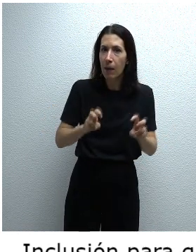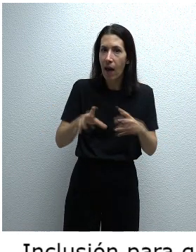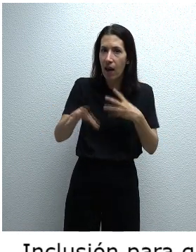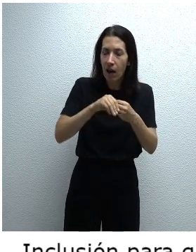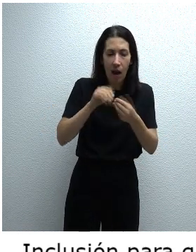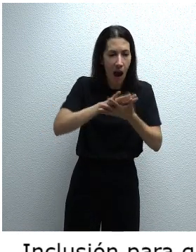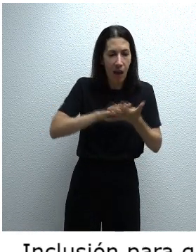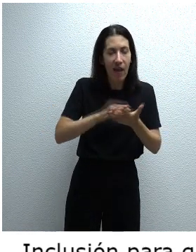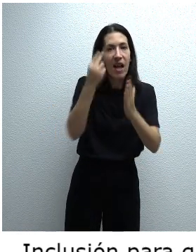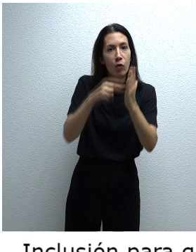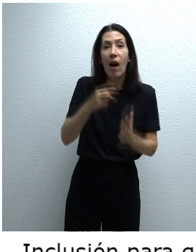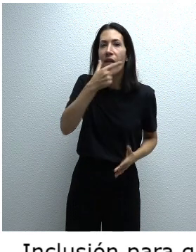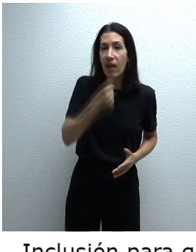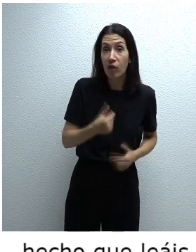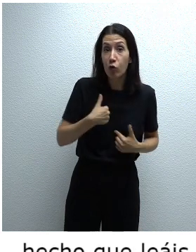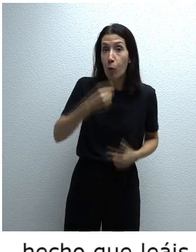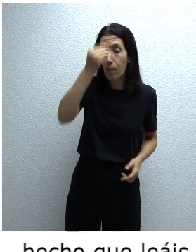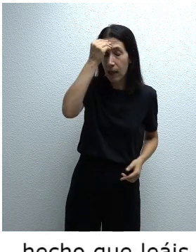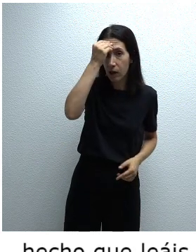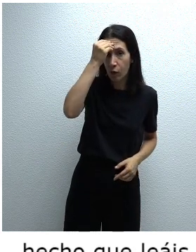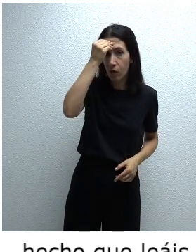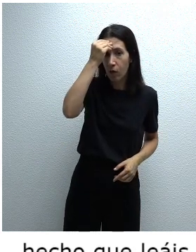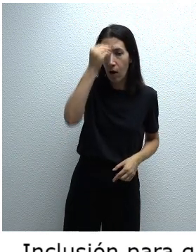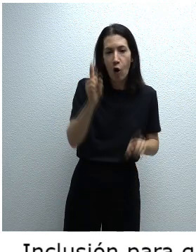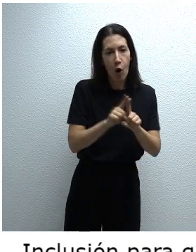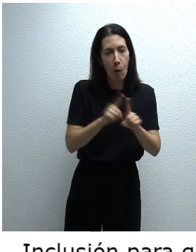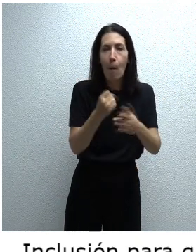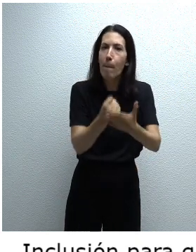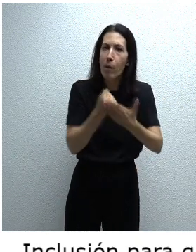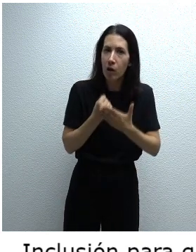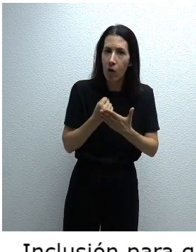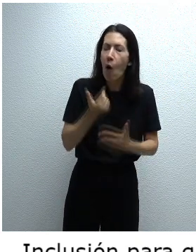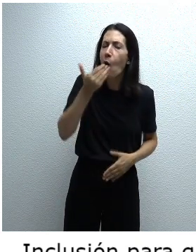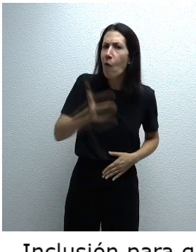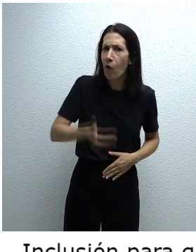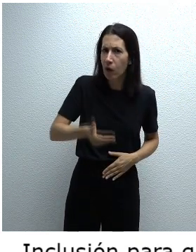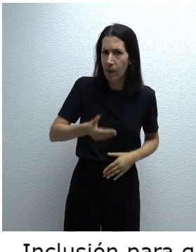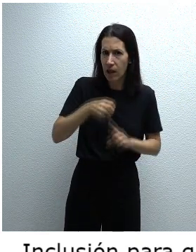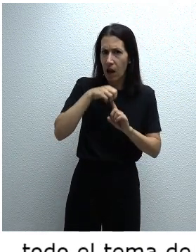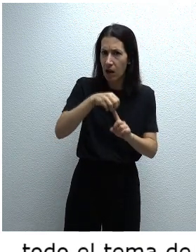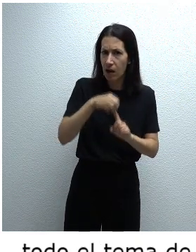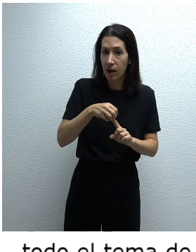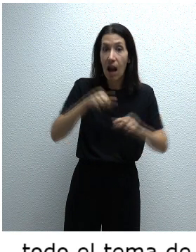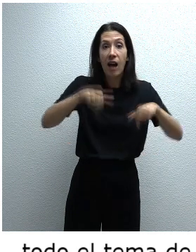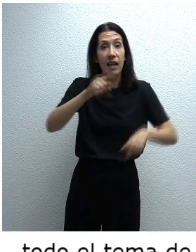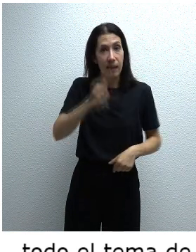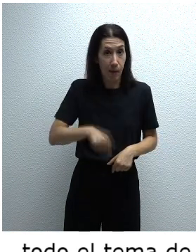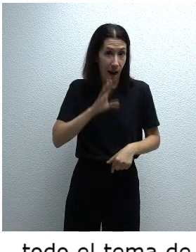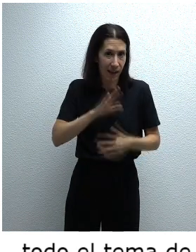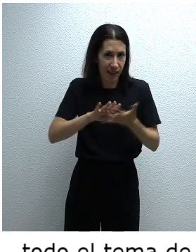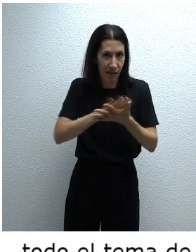fácil, que yo creo que es un apoyo que va a ser fundamental y que también aquí ha sido